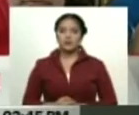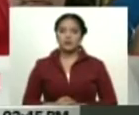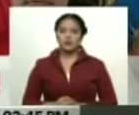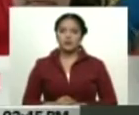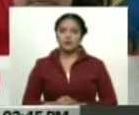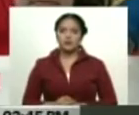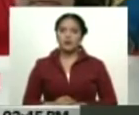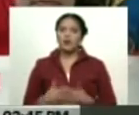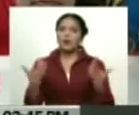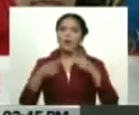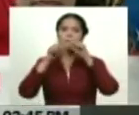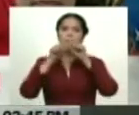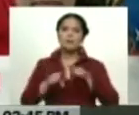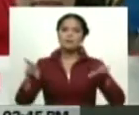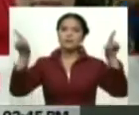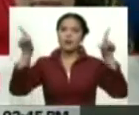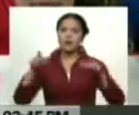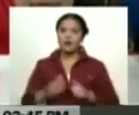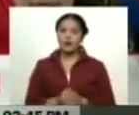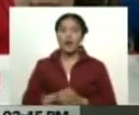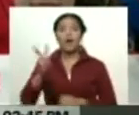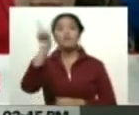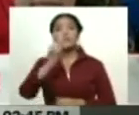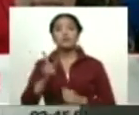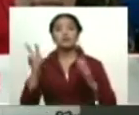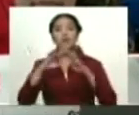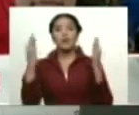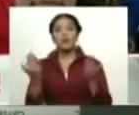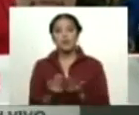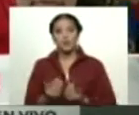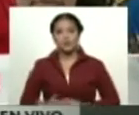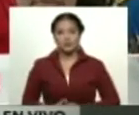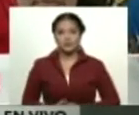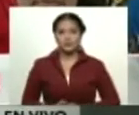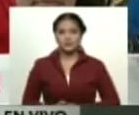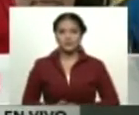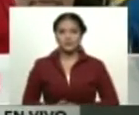¿qué mensaje envía Venezuela al mundo?